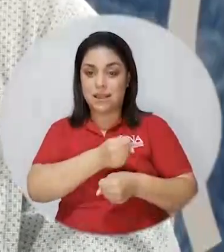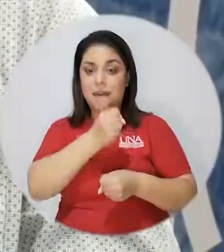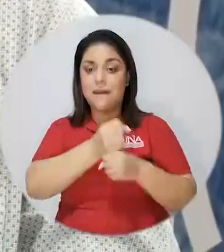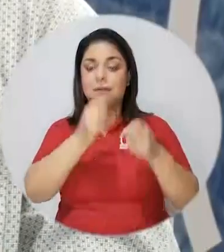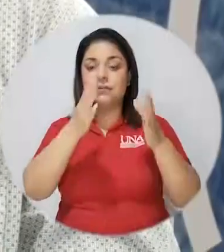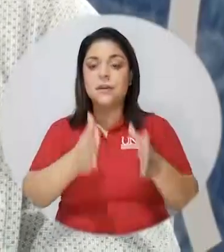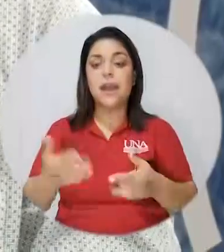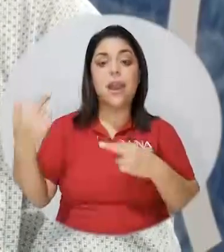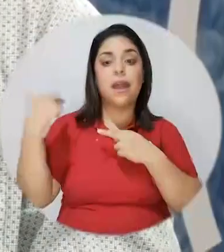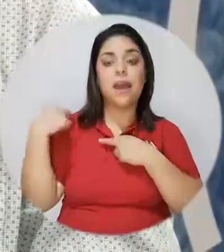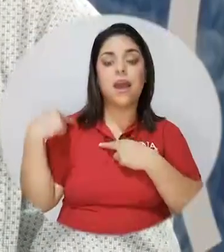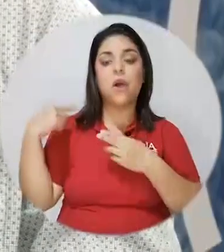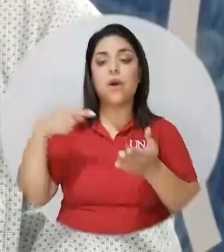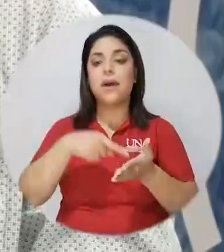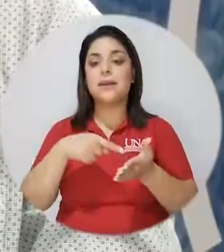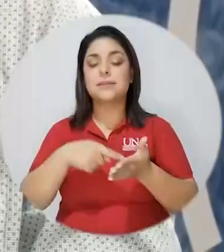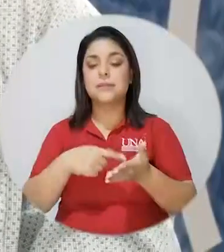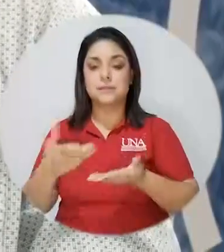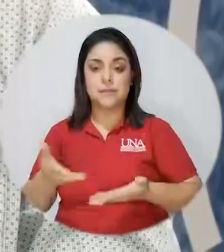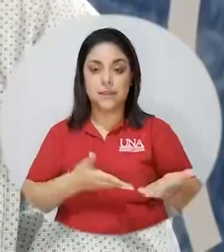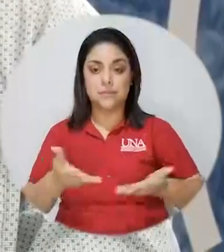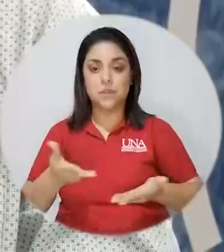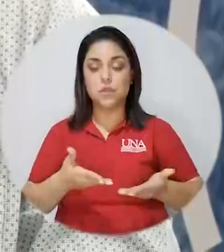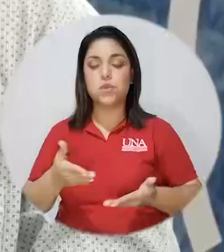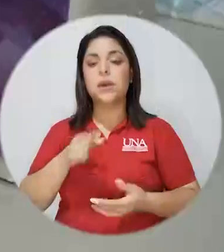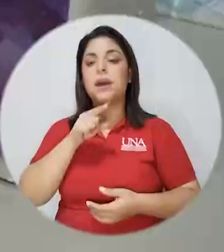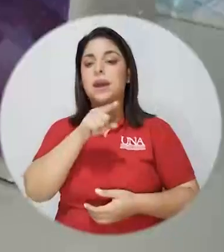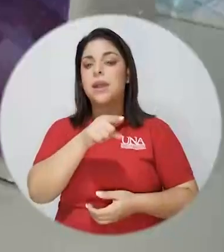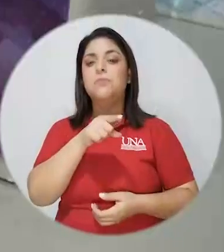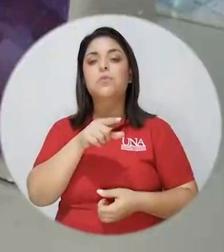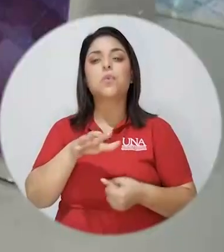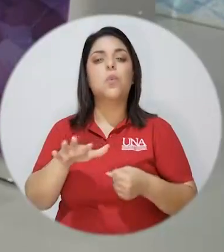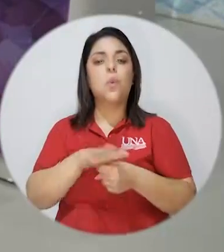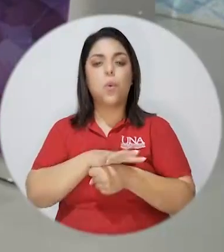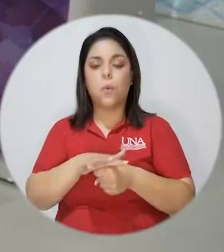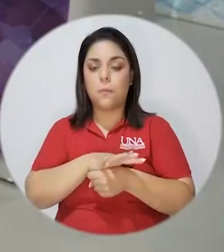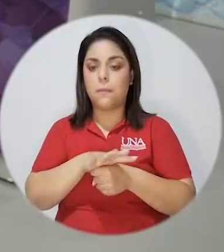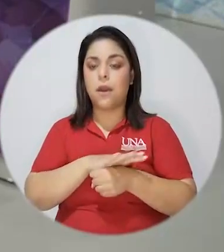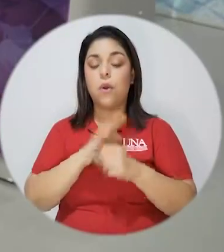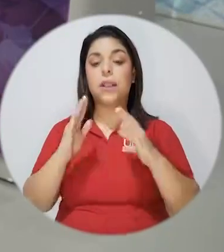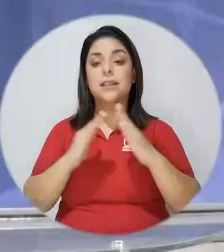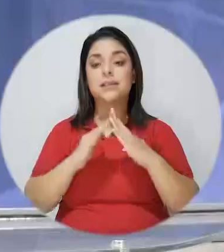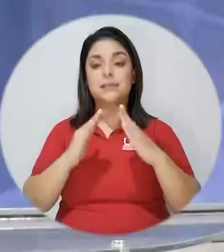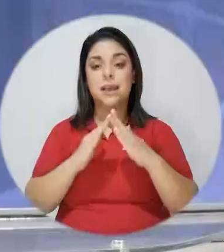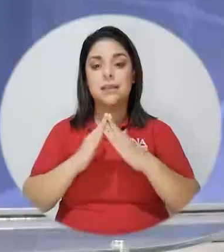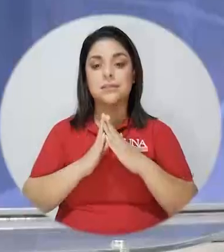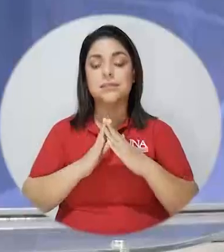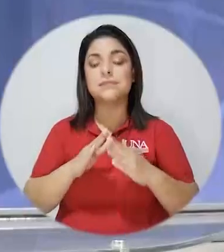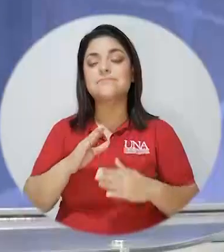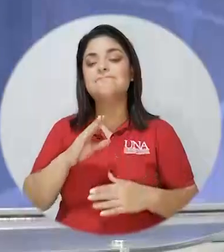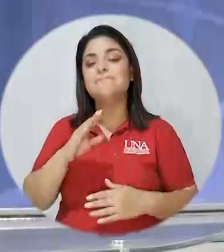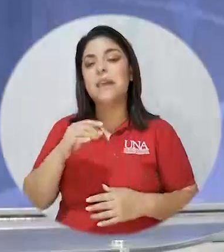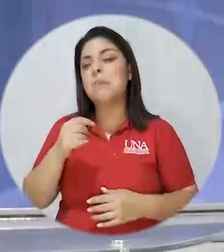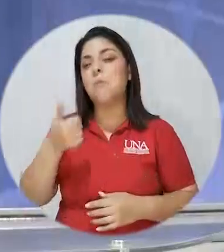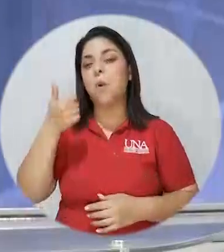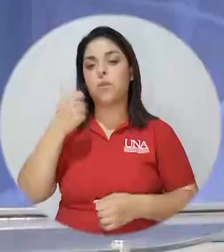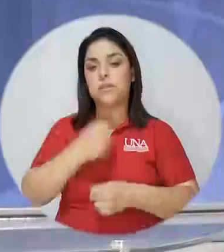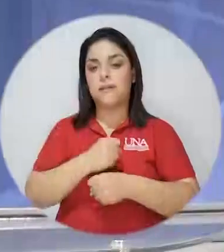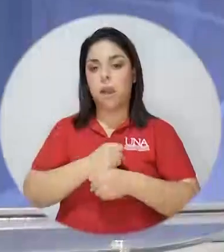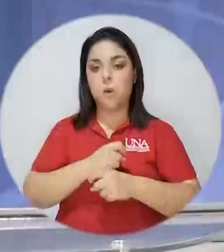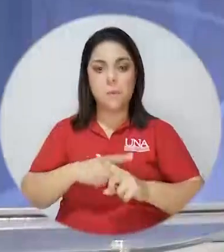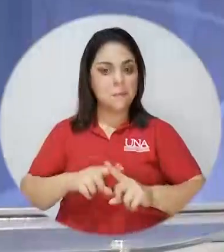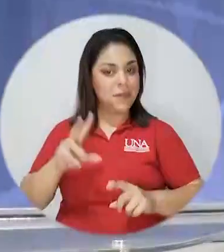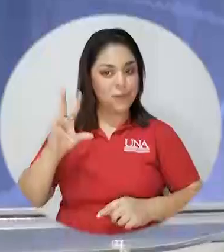como usted bien dice, iba a estar relativamente desocupado en las casas o con muy poco trabajo. Y más bien ha sido todo